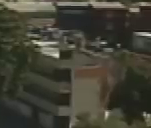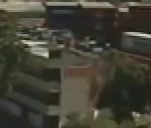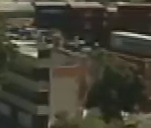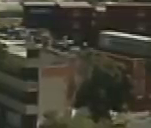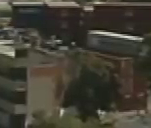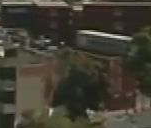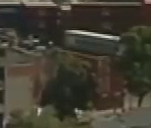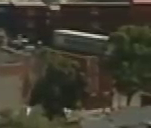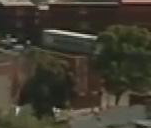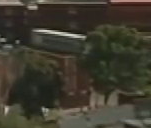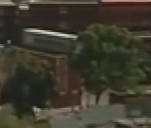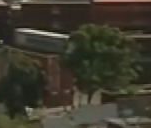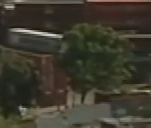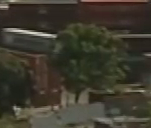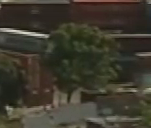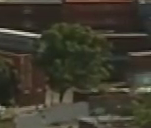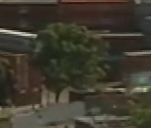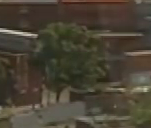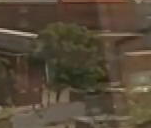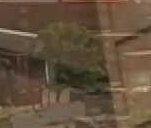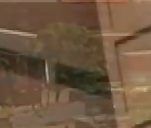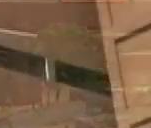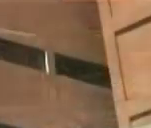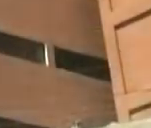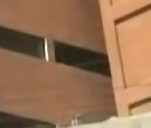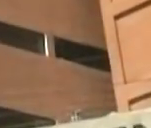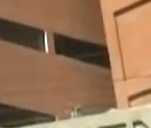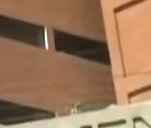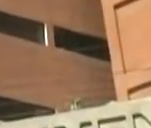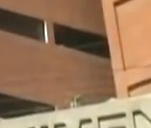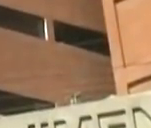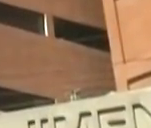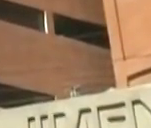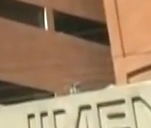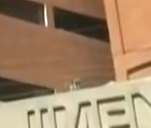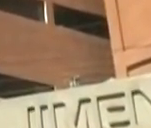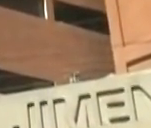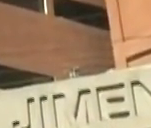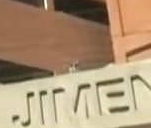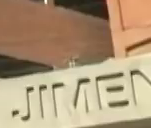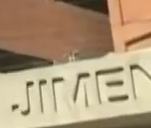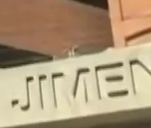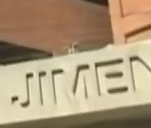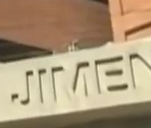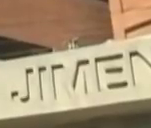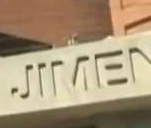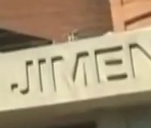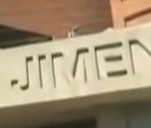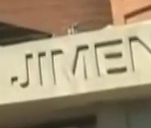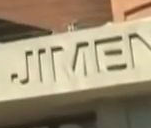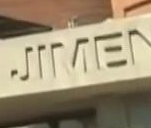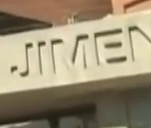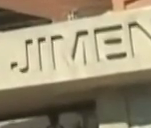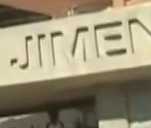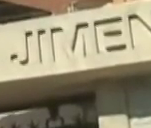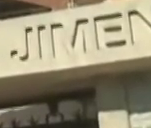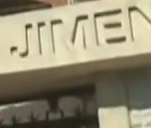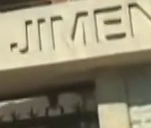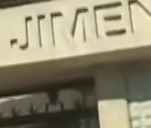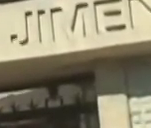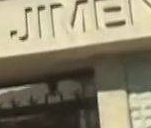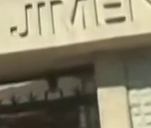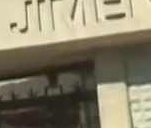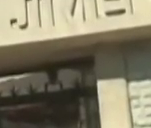Bien, muchísimas gracias por el contacto. A esta hora lo establecemos desde el Hospital Rafael Medina Jiménez, conocido